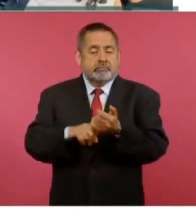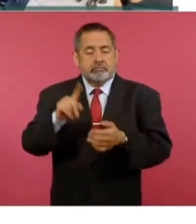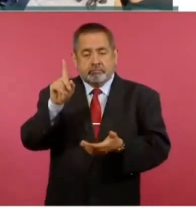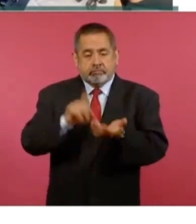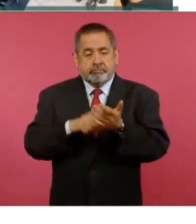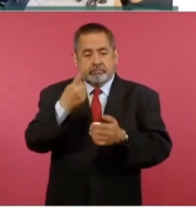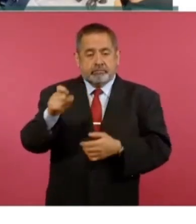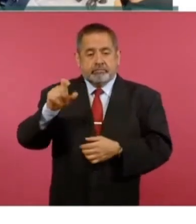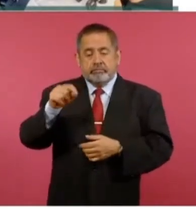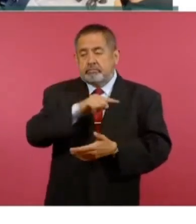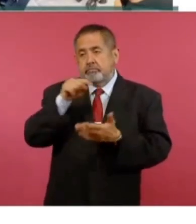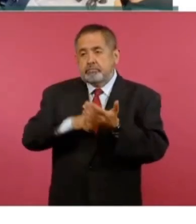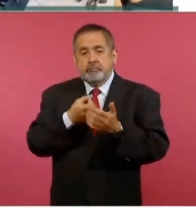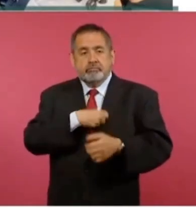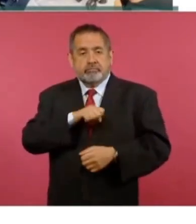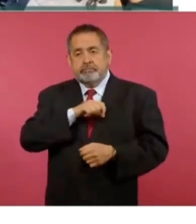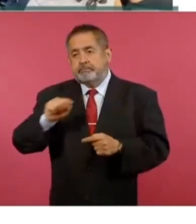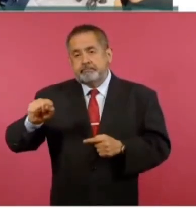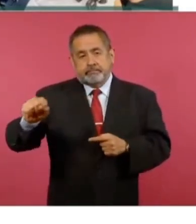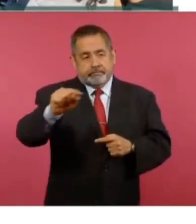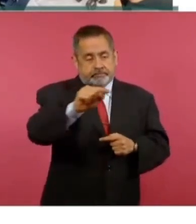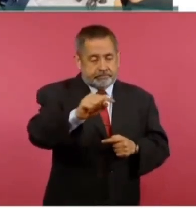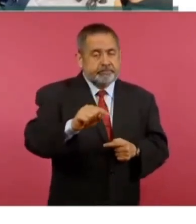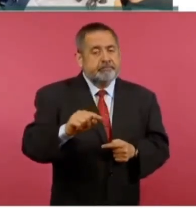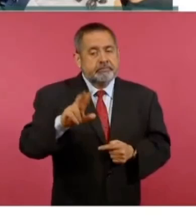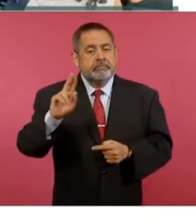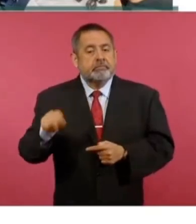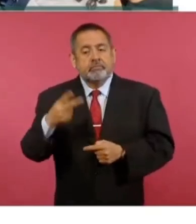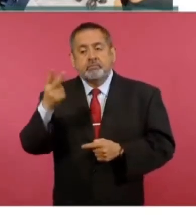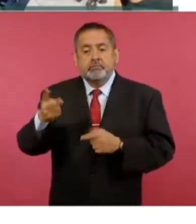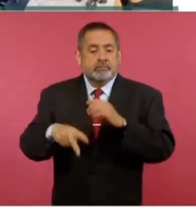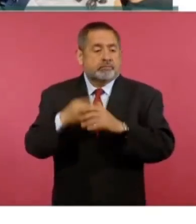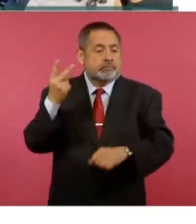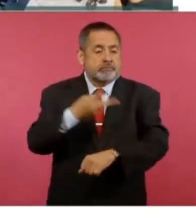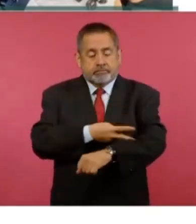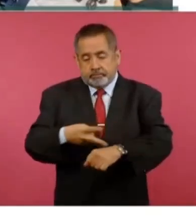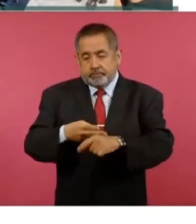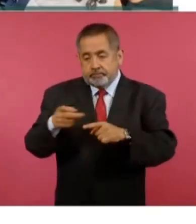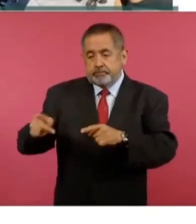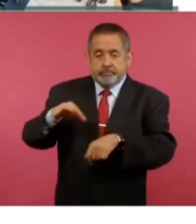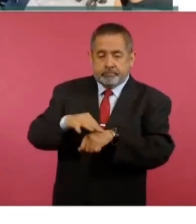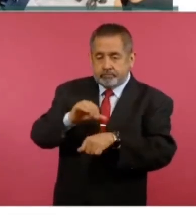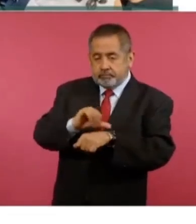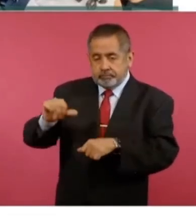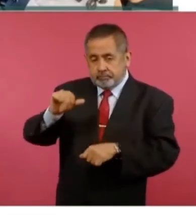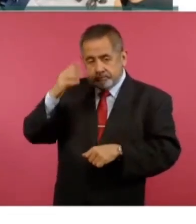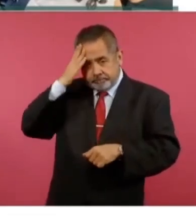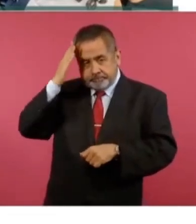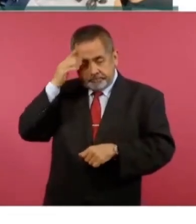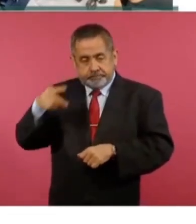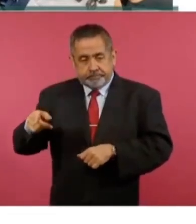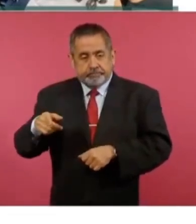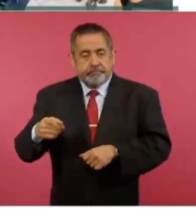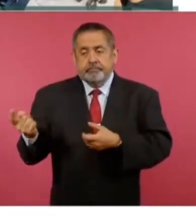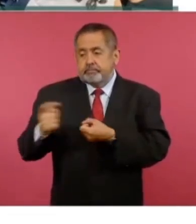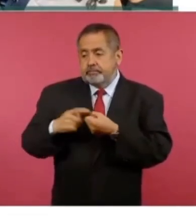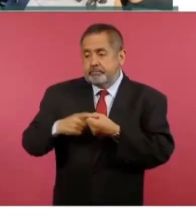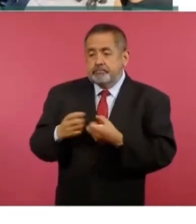centros de salud. Para las 82 vacantes de médicas y médicos generales del Estado de México hay